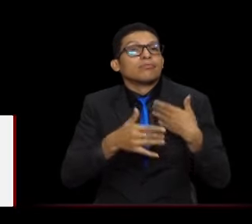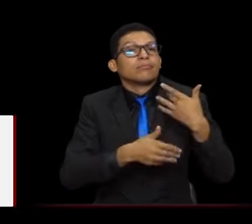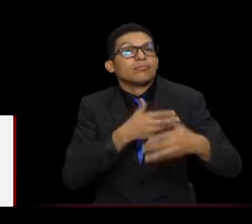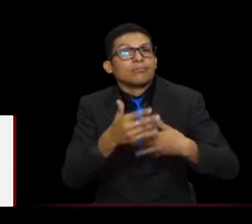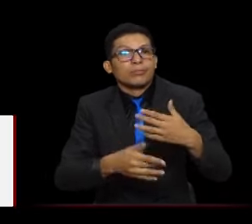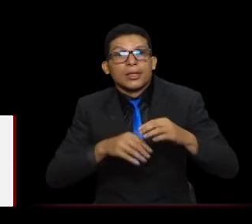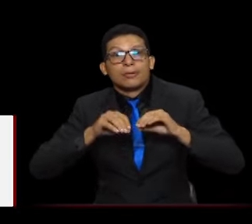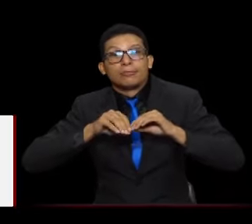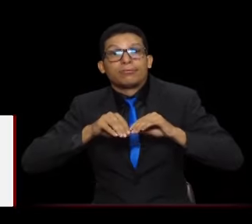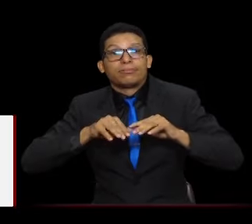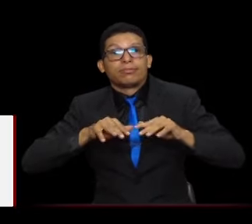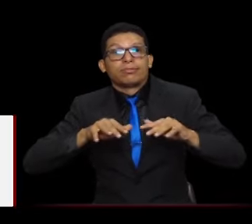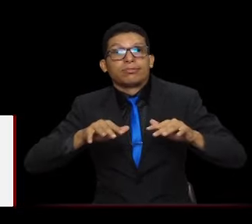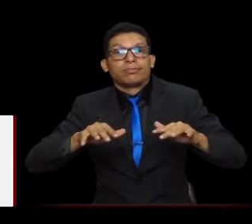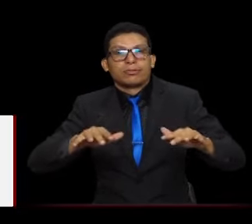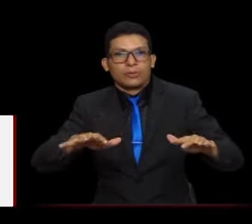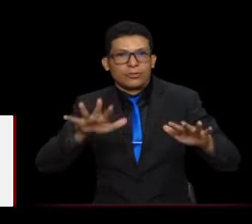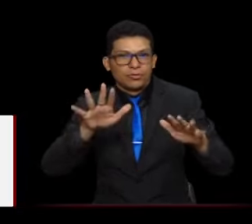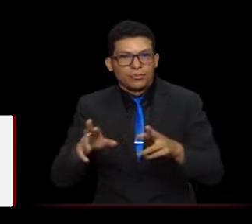distribuyéndose por la red hídrica del municipio. Se hace un llamado a la comunidad para que no case estos animales, para